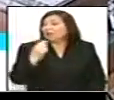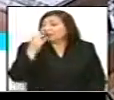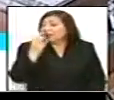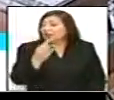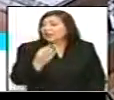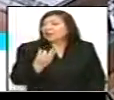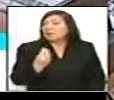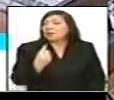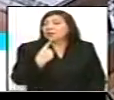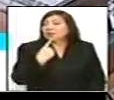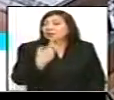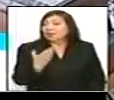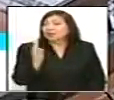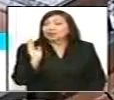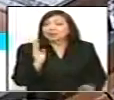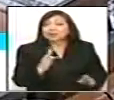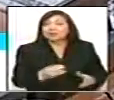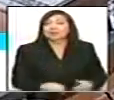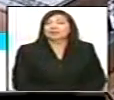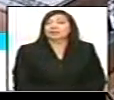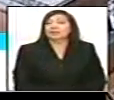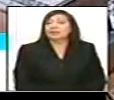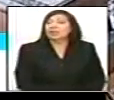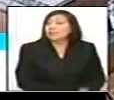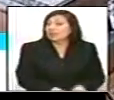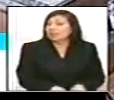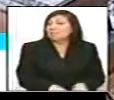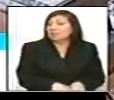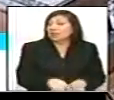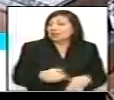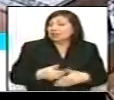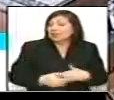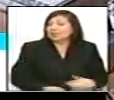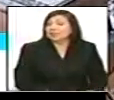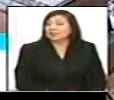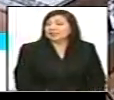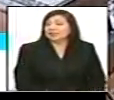creen en la actividad porque es altamente contaminante y probablemente también ya se genera